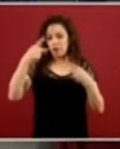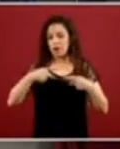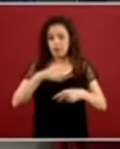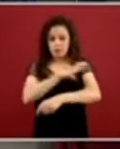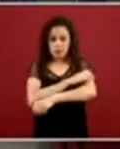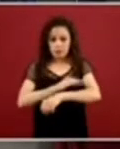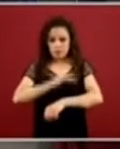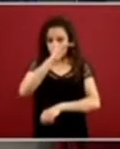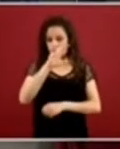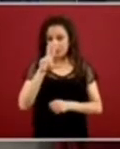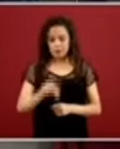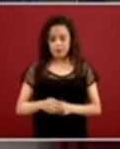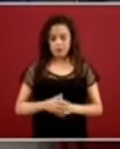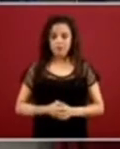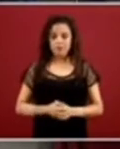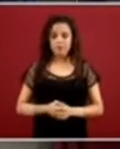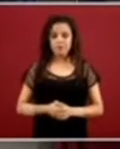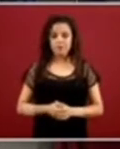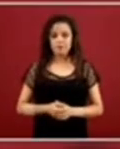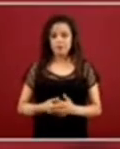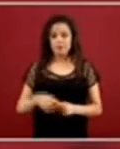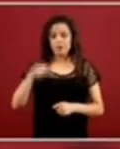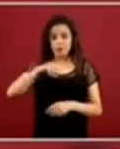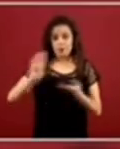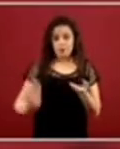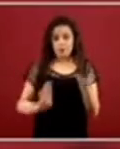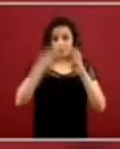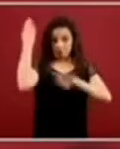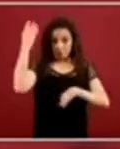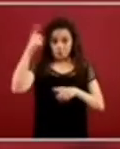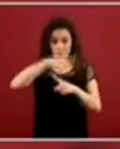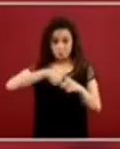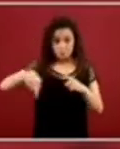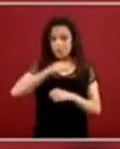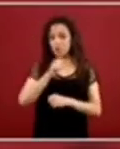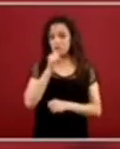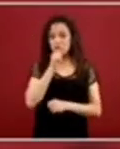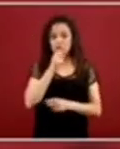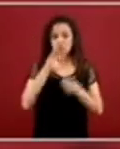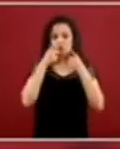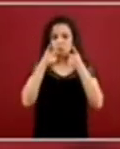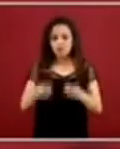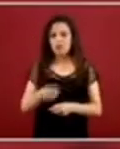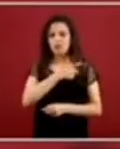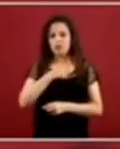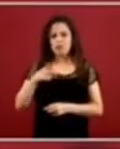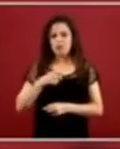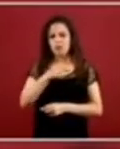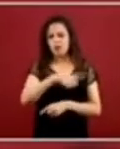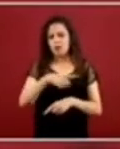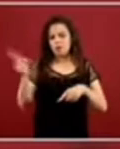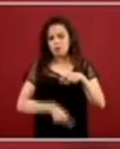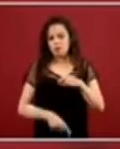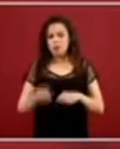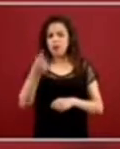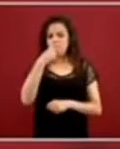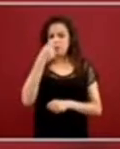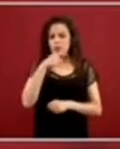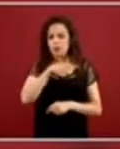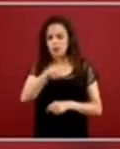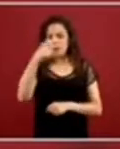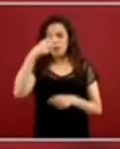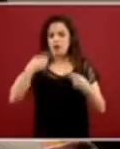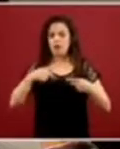Por ahora sí, insisto, en el mundo entero no existe una evidencia concluyente que diga debe suspenderse tal o cual medicamento